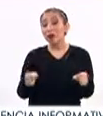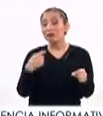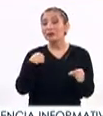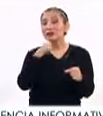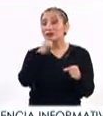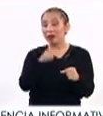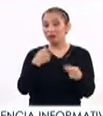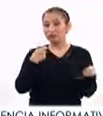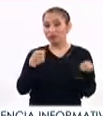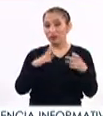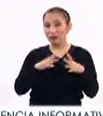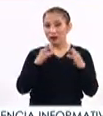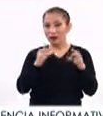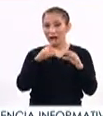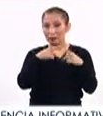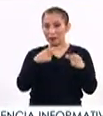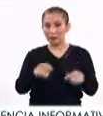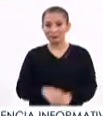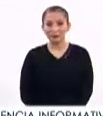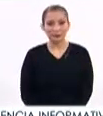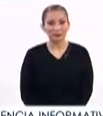y que administra la Fundación Japón.